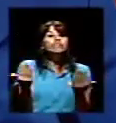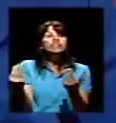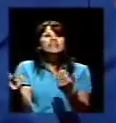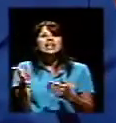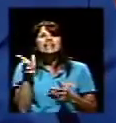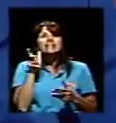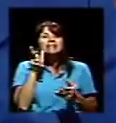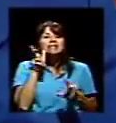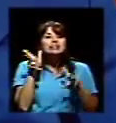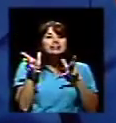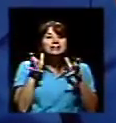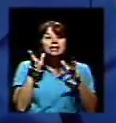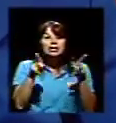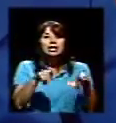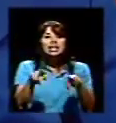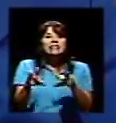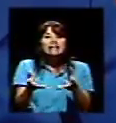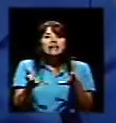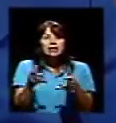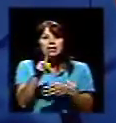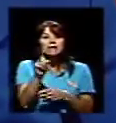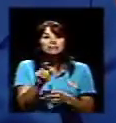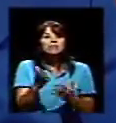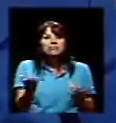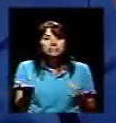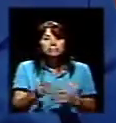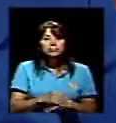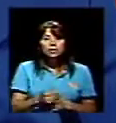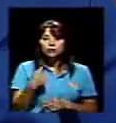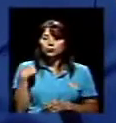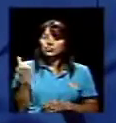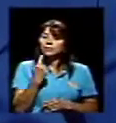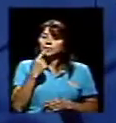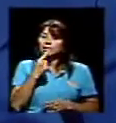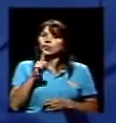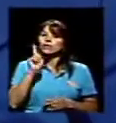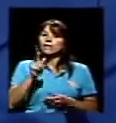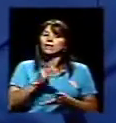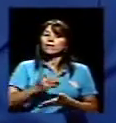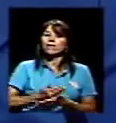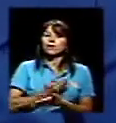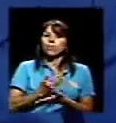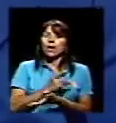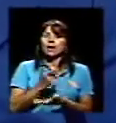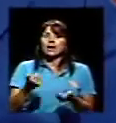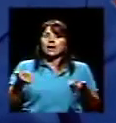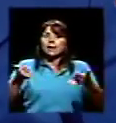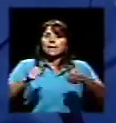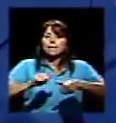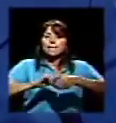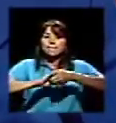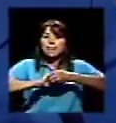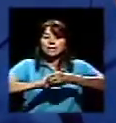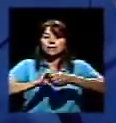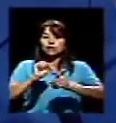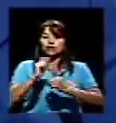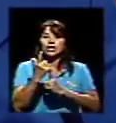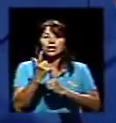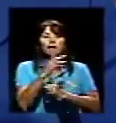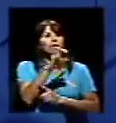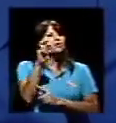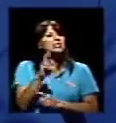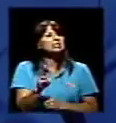he hablado de que es necesario renovar el pacto social. ¿Qué es lo que quiere Costa Rica? ¿Qué es lo que quiere Costa Rica con la seguridad